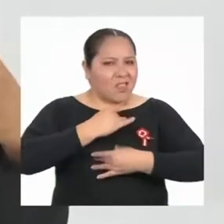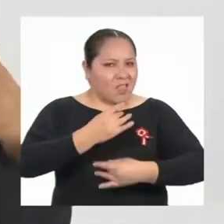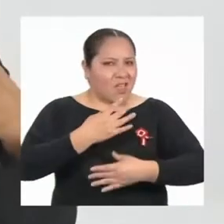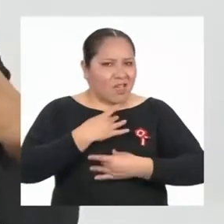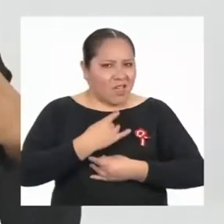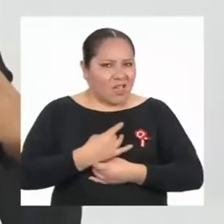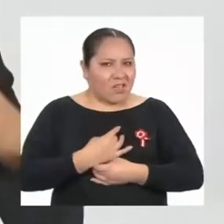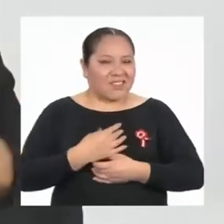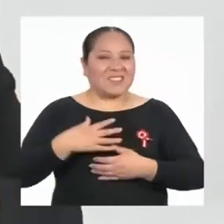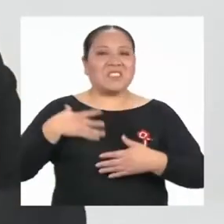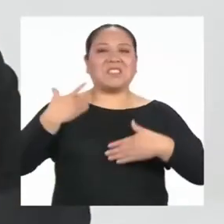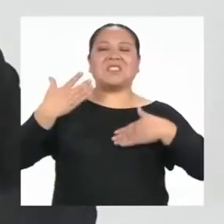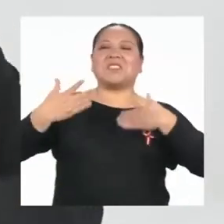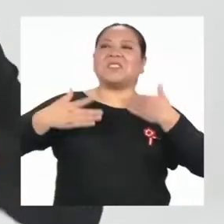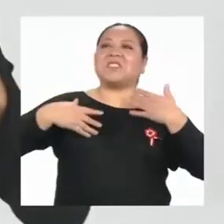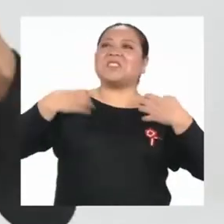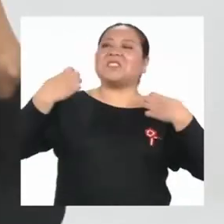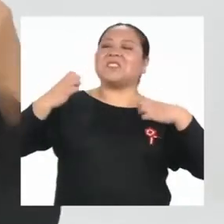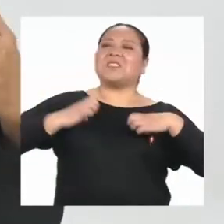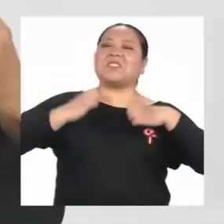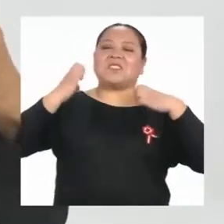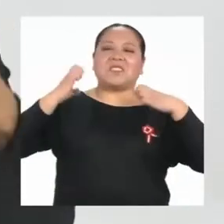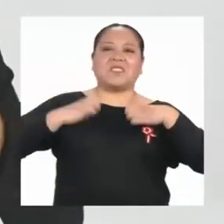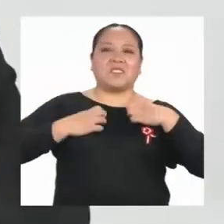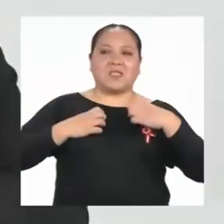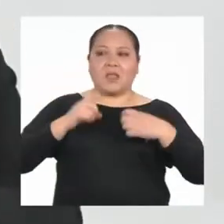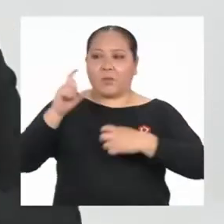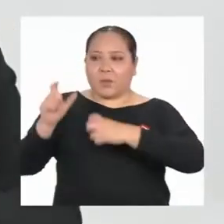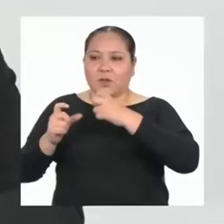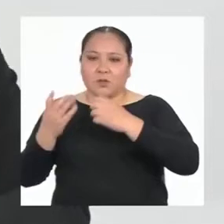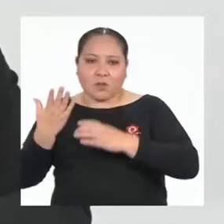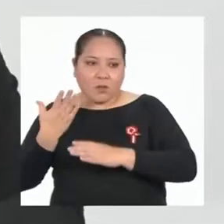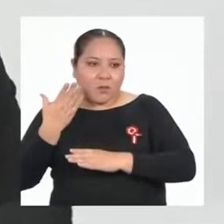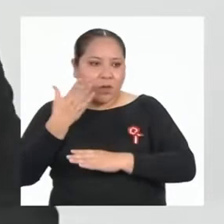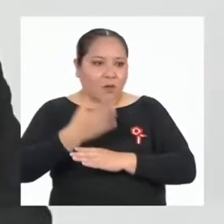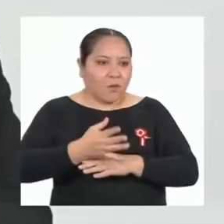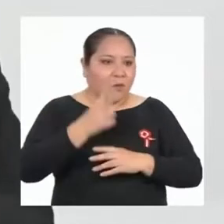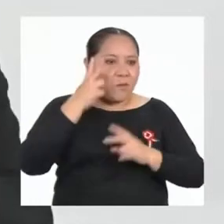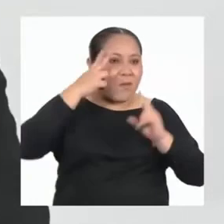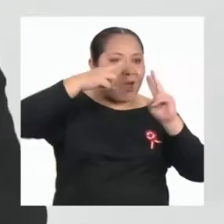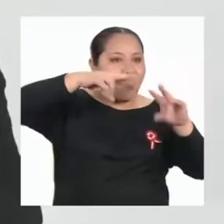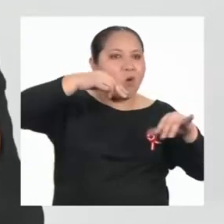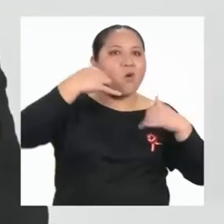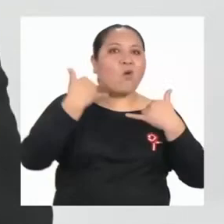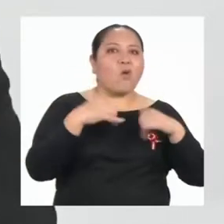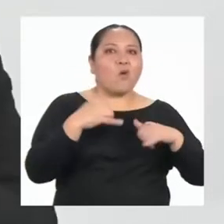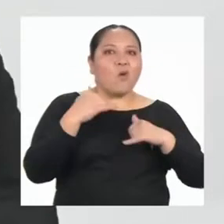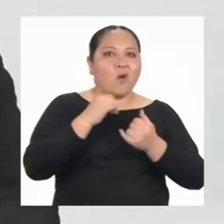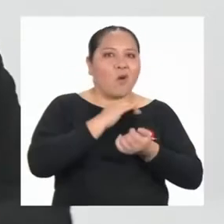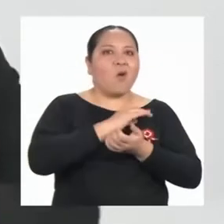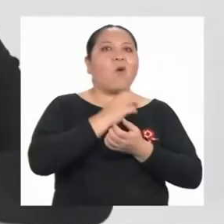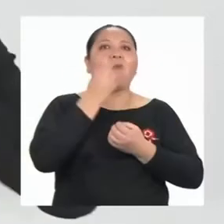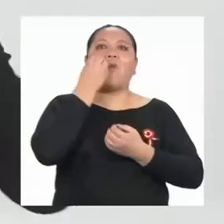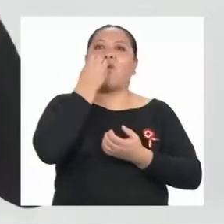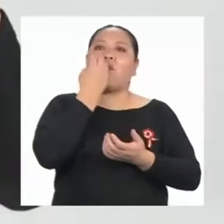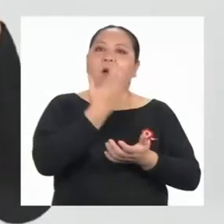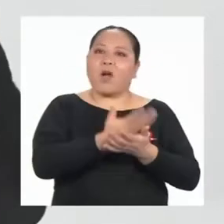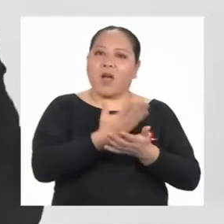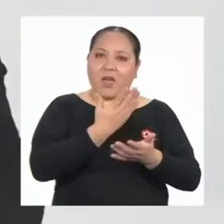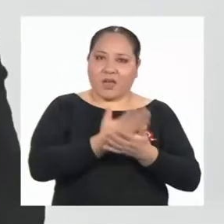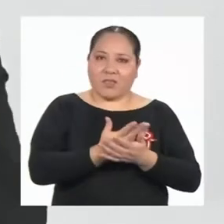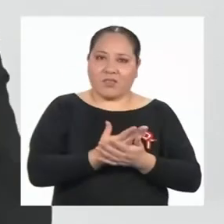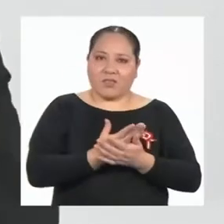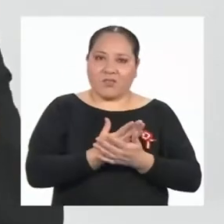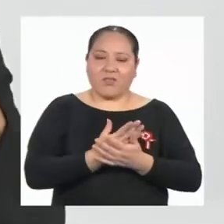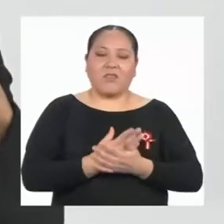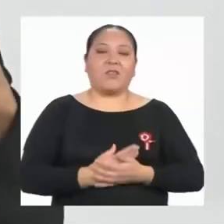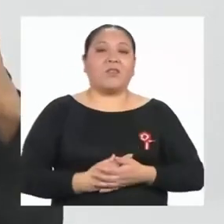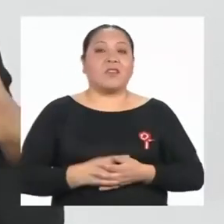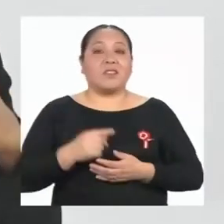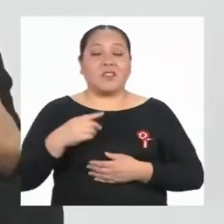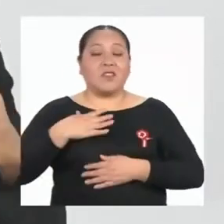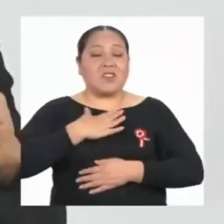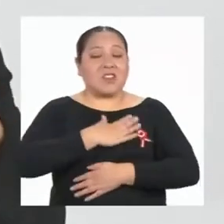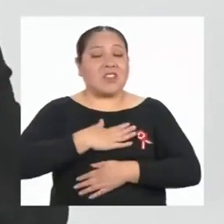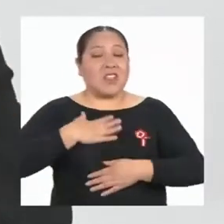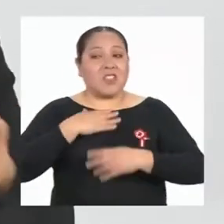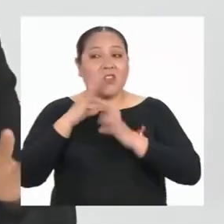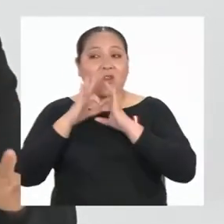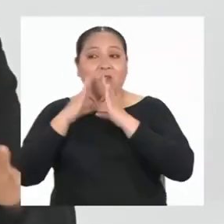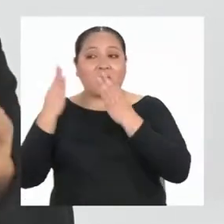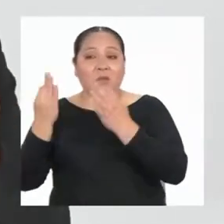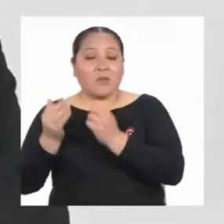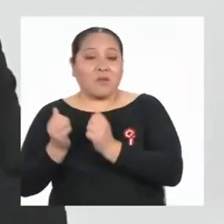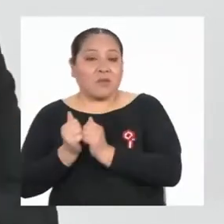la gente vaya a apreciar un juego limpio y pasar un grato momento junto a la familia y